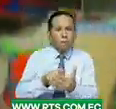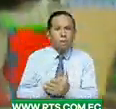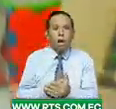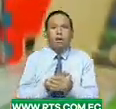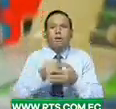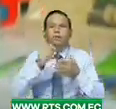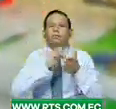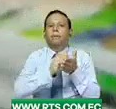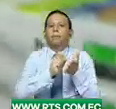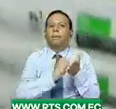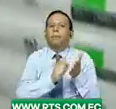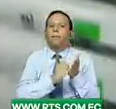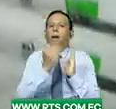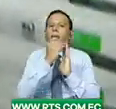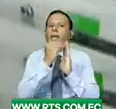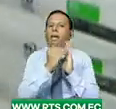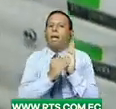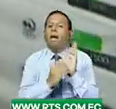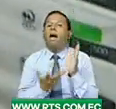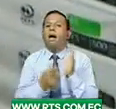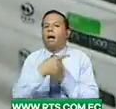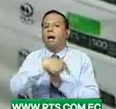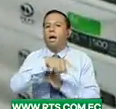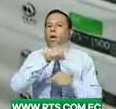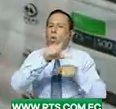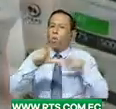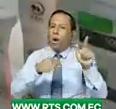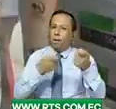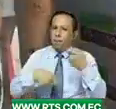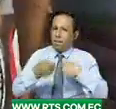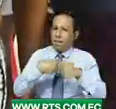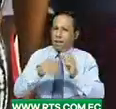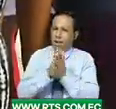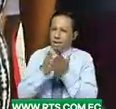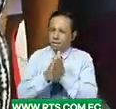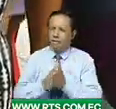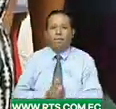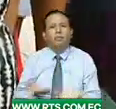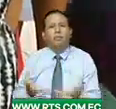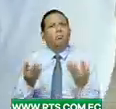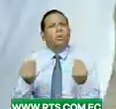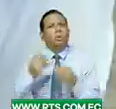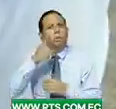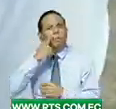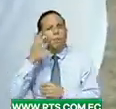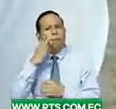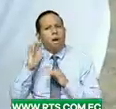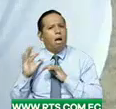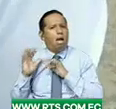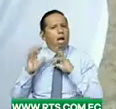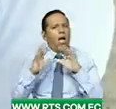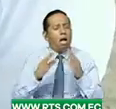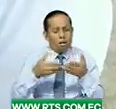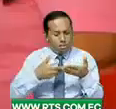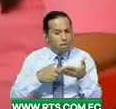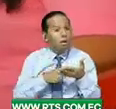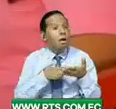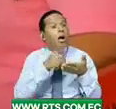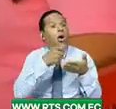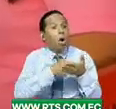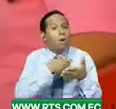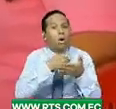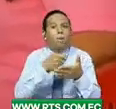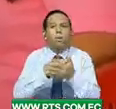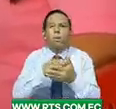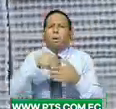de los útiles escolares que se venden en las distintas librerías. Son decenas de padres de familia que recorren con lista en mano más de